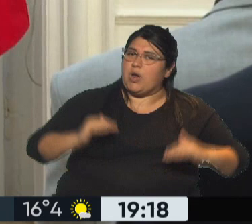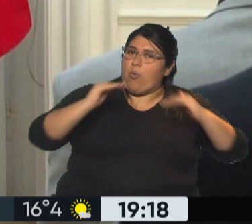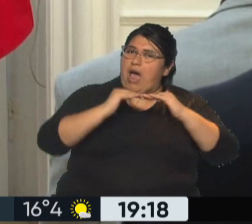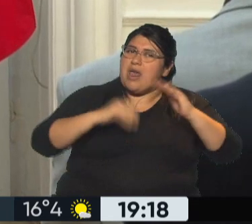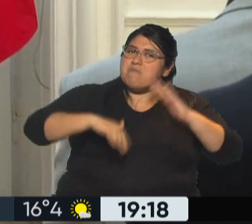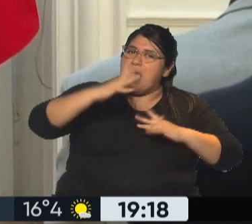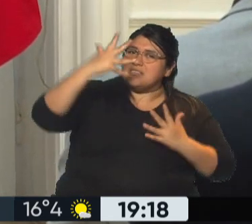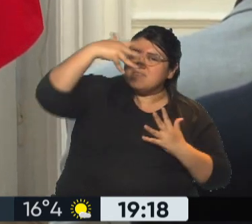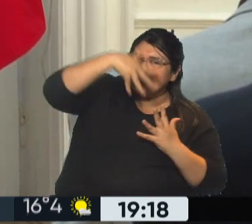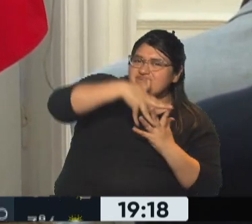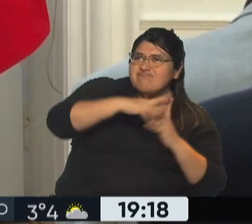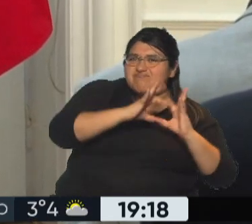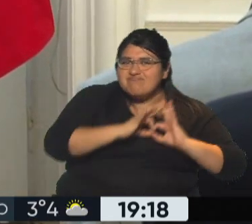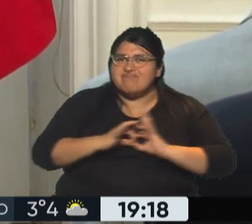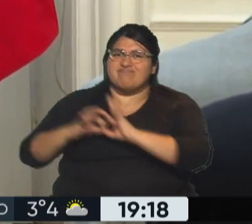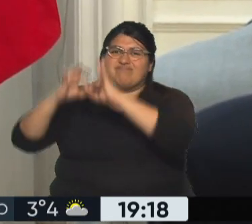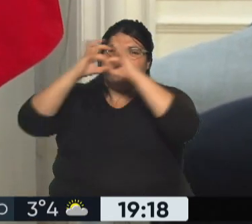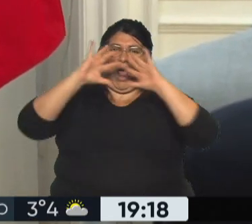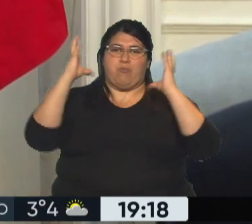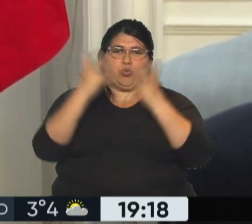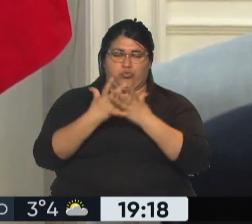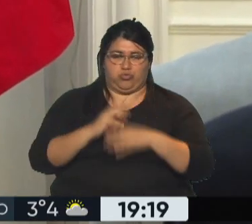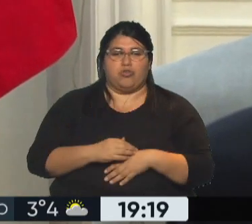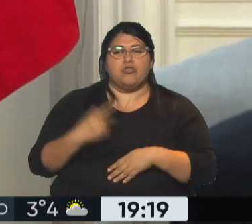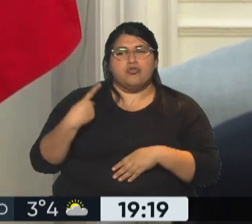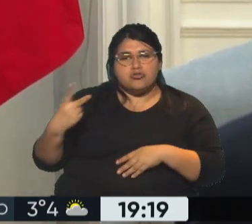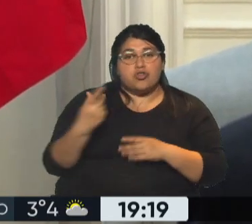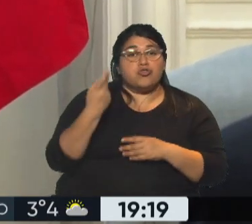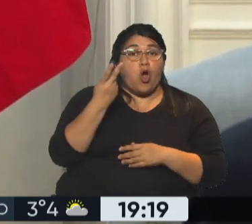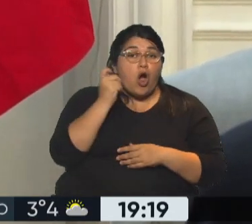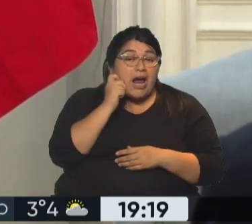mundo. Vamos a seguir trabajando con él en el G20.